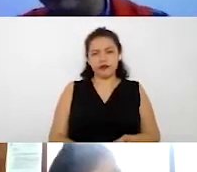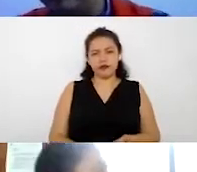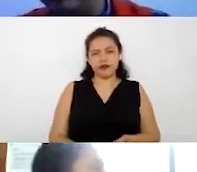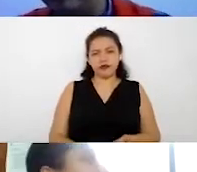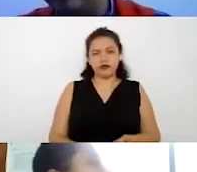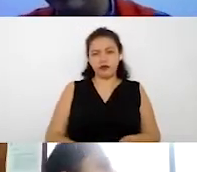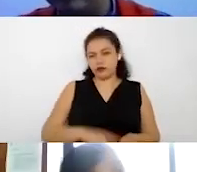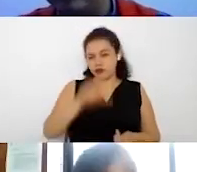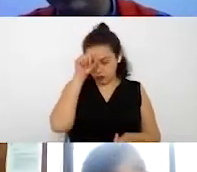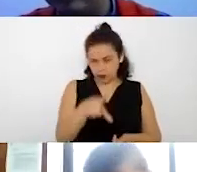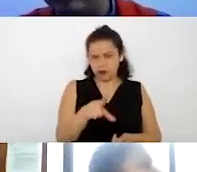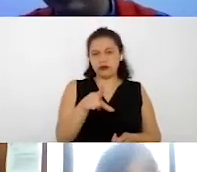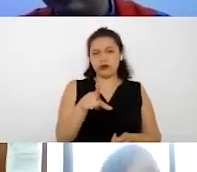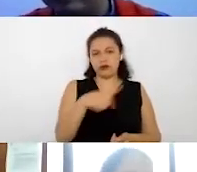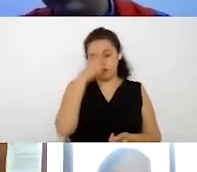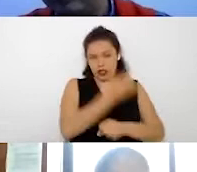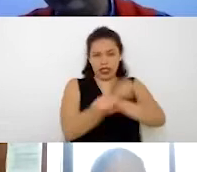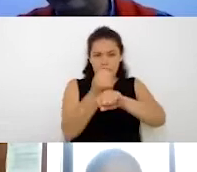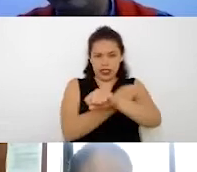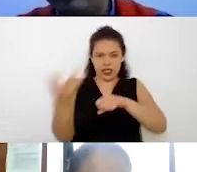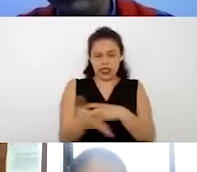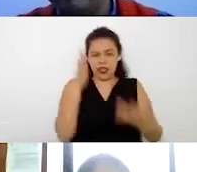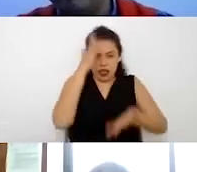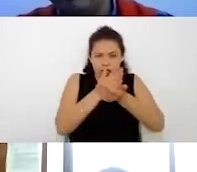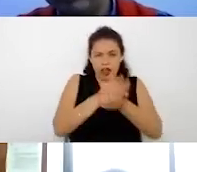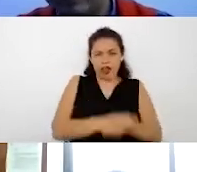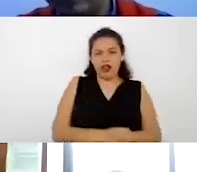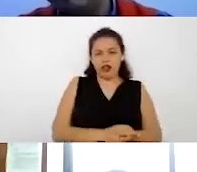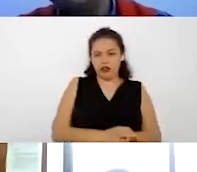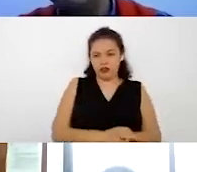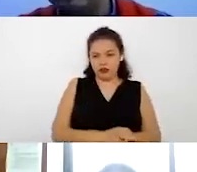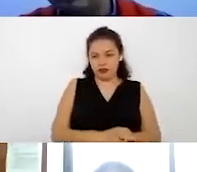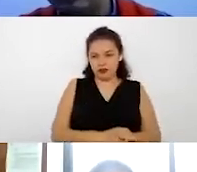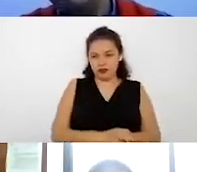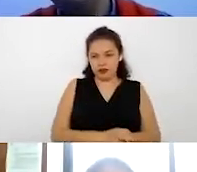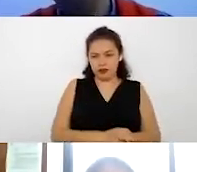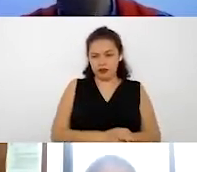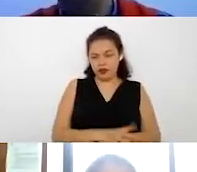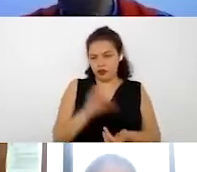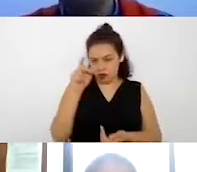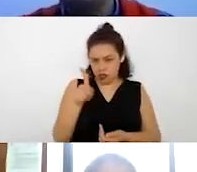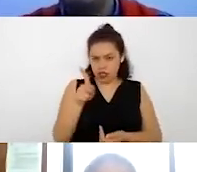Igual, ¿no? Para el flujo de sangre. Para el flujo de sangre. ¿Ok?